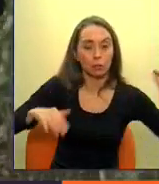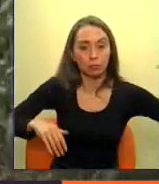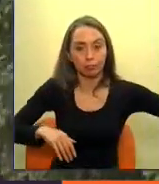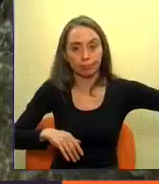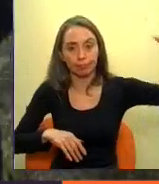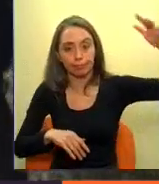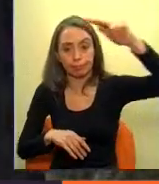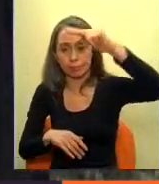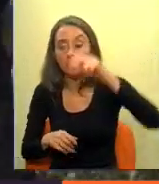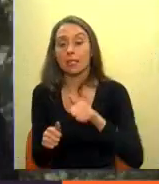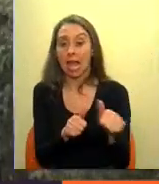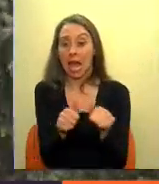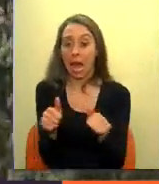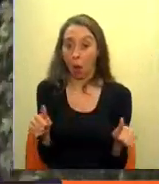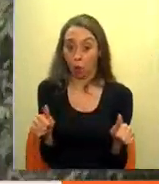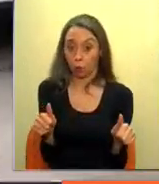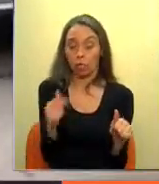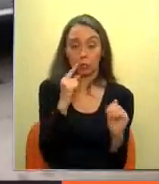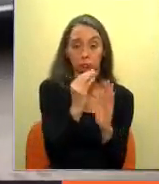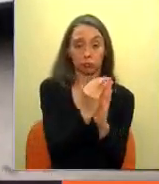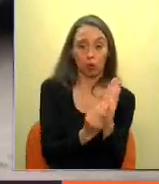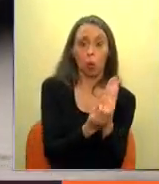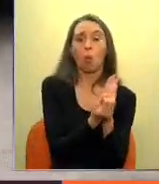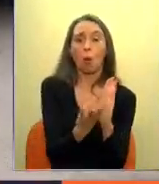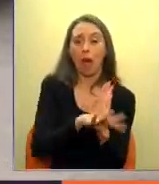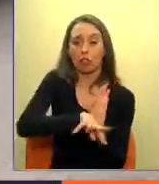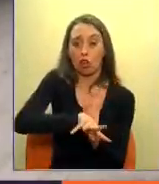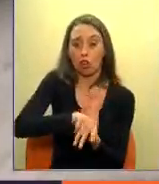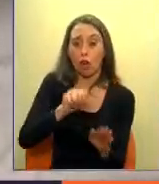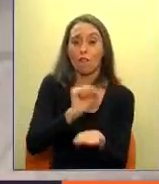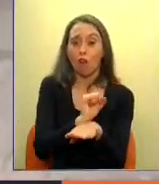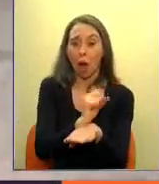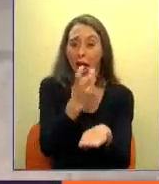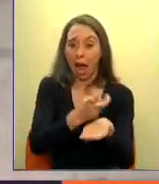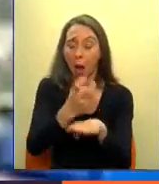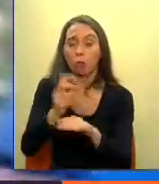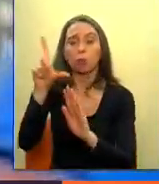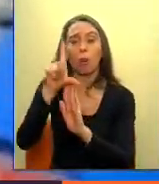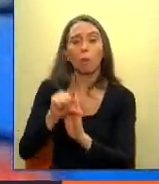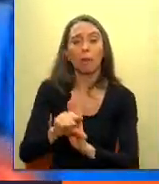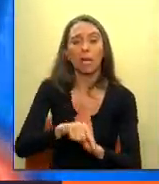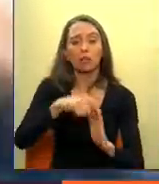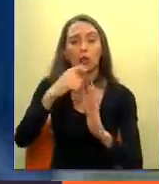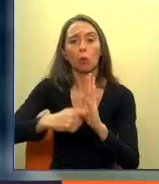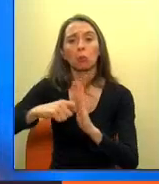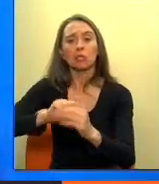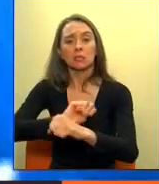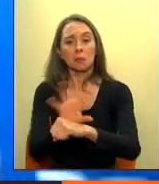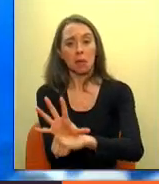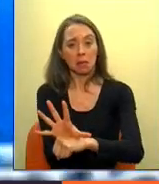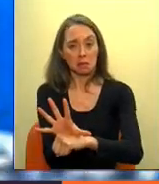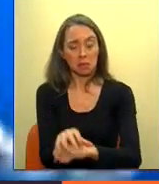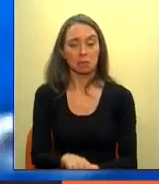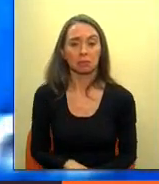las autoridades aseguran que estadísticamente los robos de autos han bajado notablemente durante esta época de pandemia